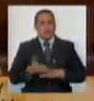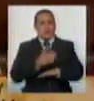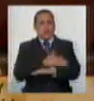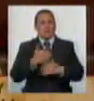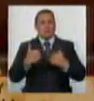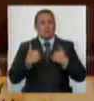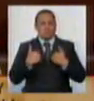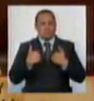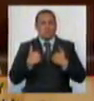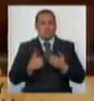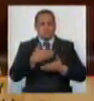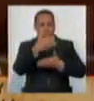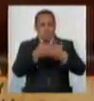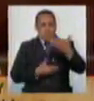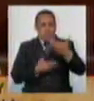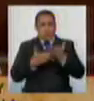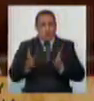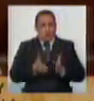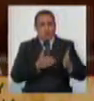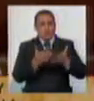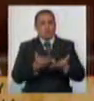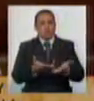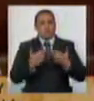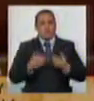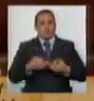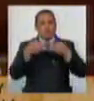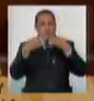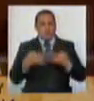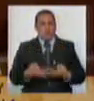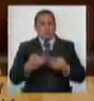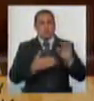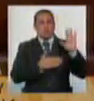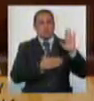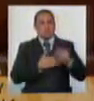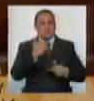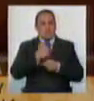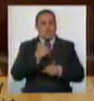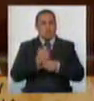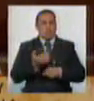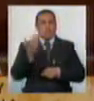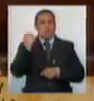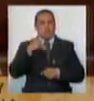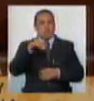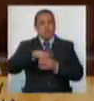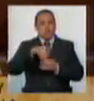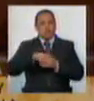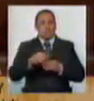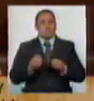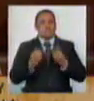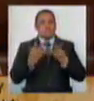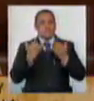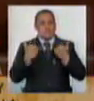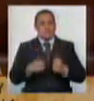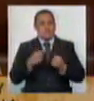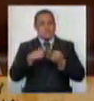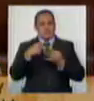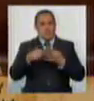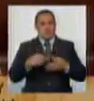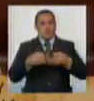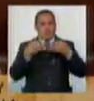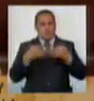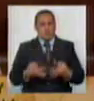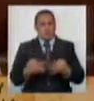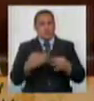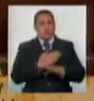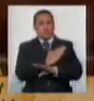tuvimos una hoja de ruta que nos planteaba el cumplimiento de compromisos de campaña, y si bien ya varios de estos se han cumplido